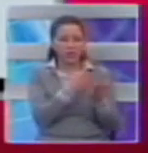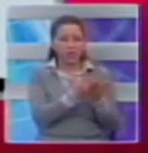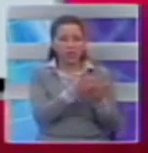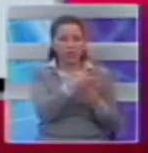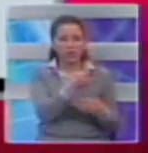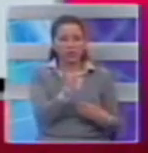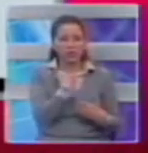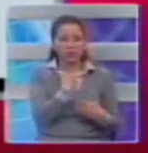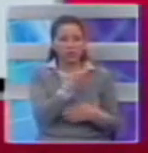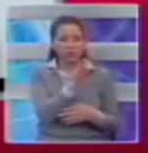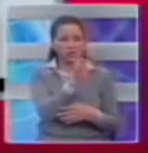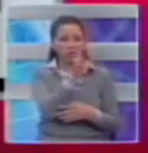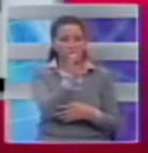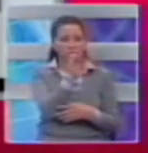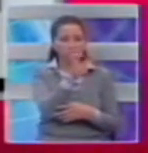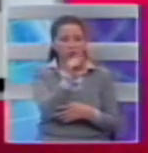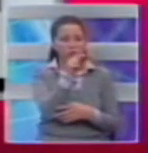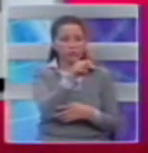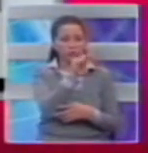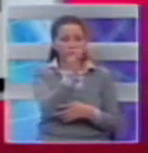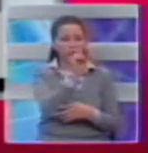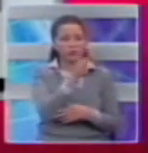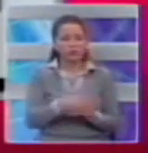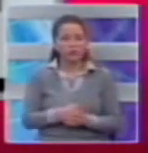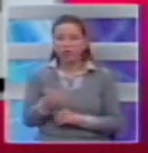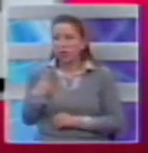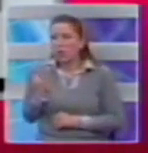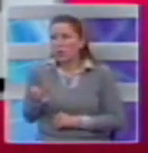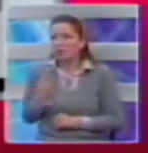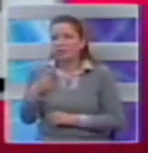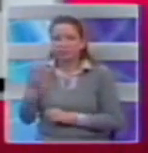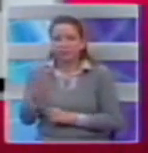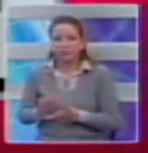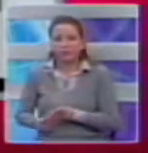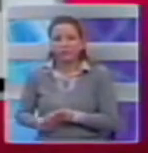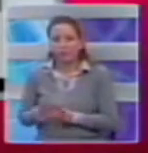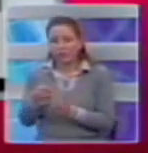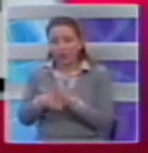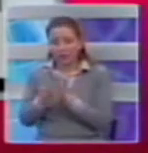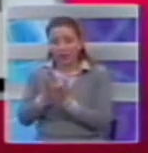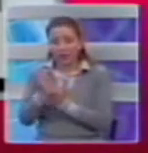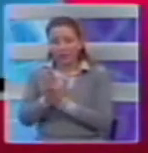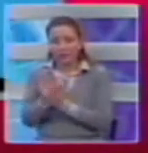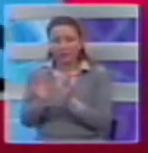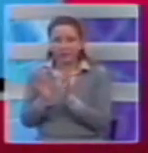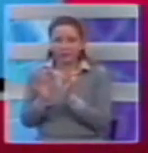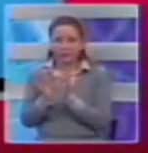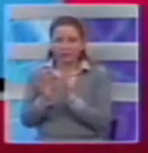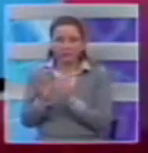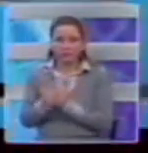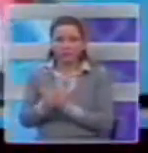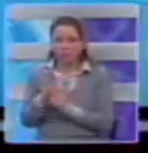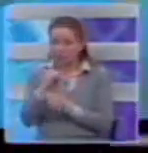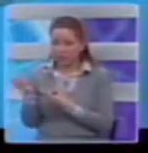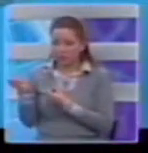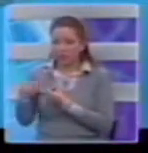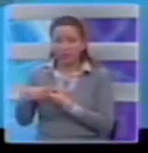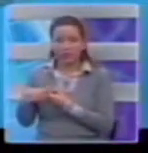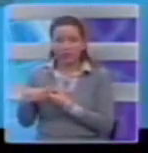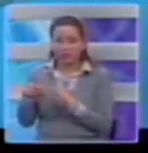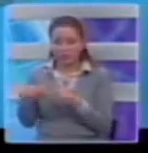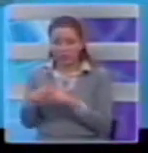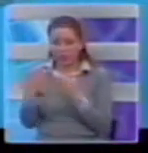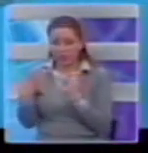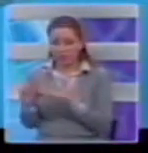ofrece Miflota.com? Bueno, es muy sencillo. Lo único que necesitan es tener acceso a internet, se registran. Y una